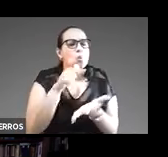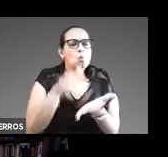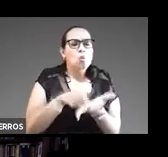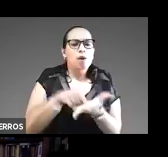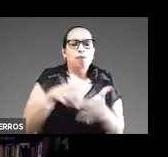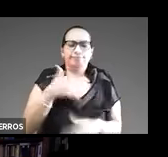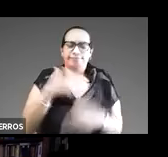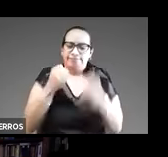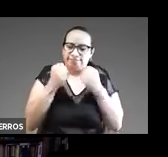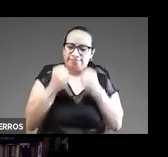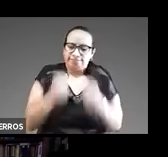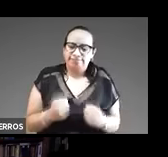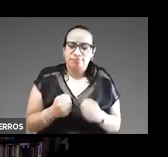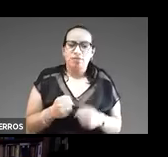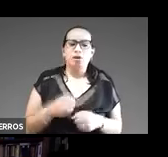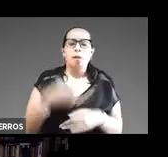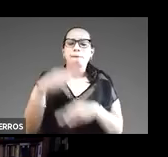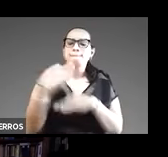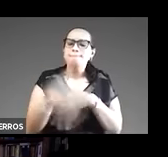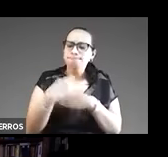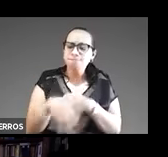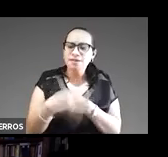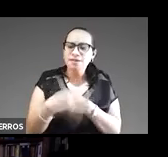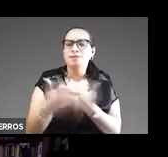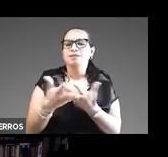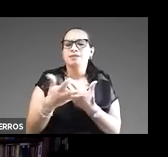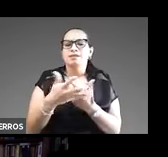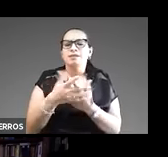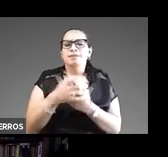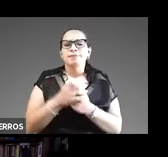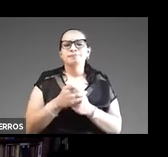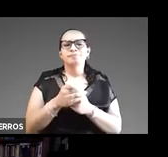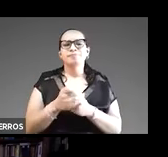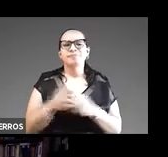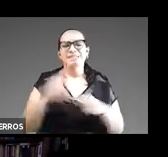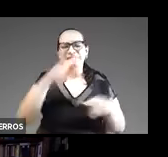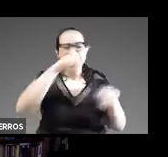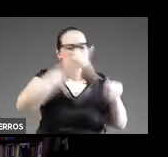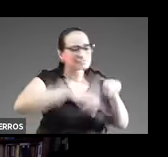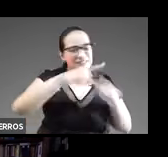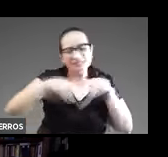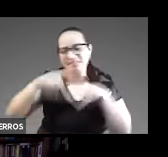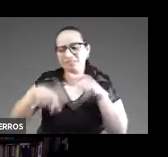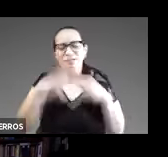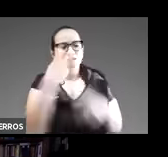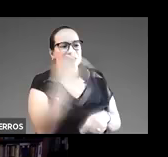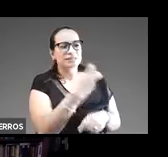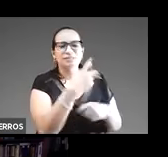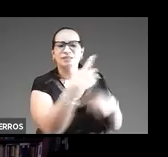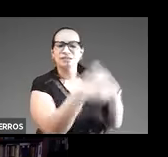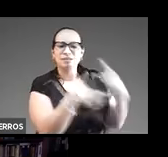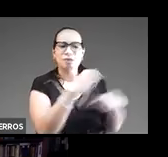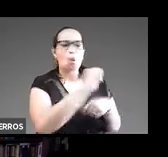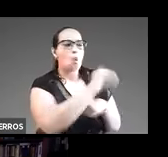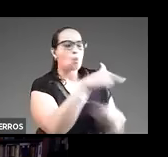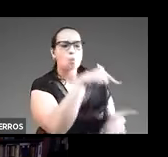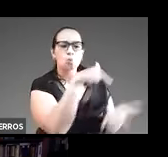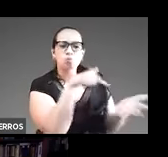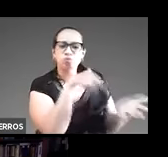seguro mientras se desarma estas dinámicas de los otros